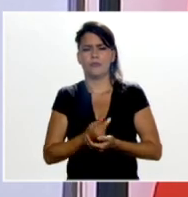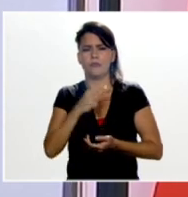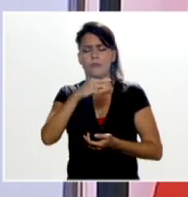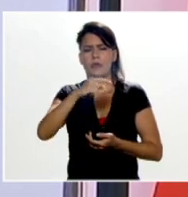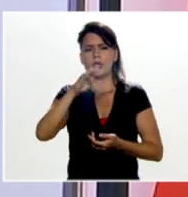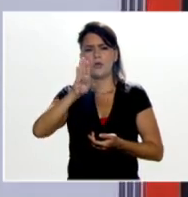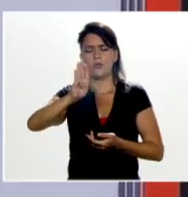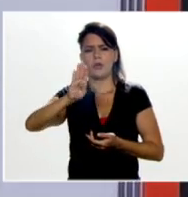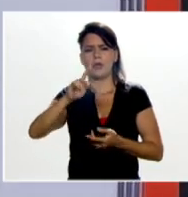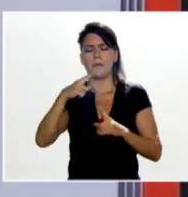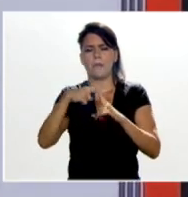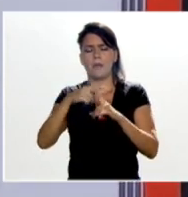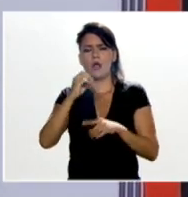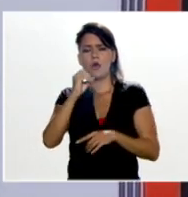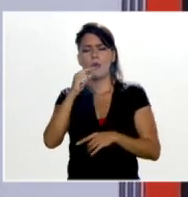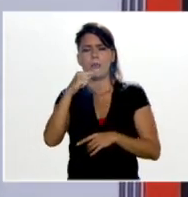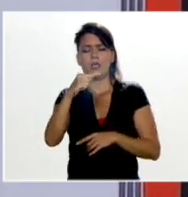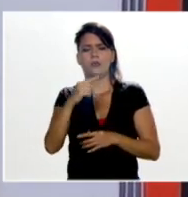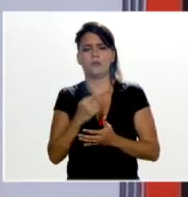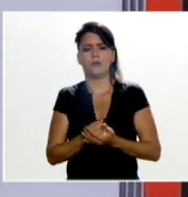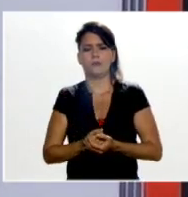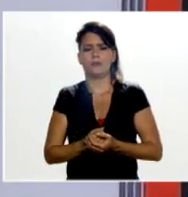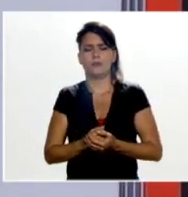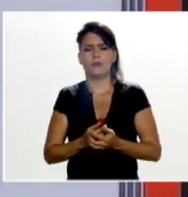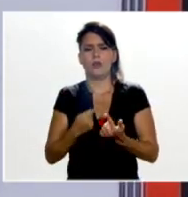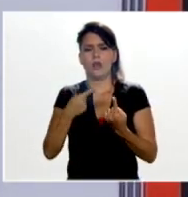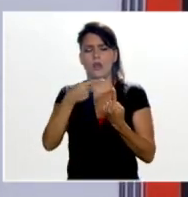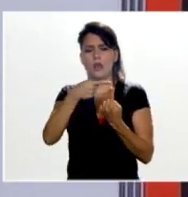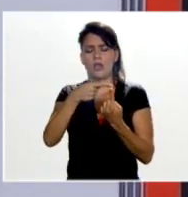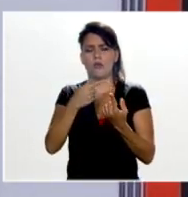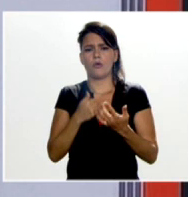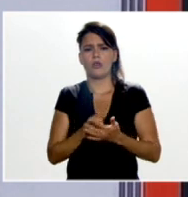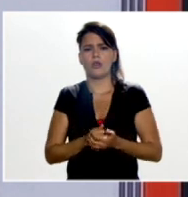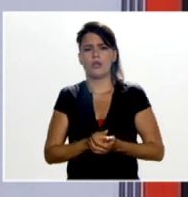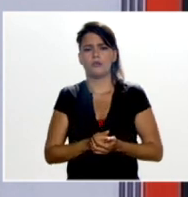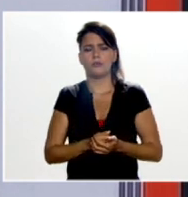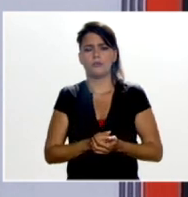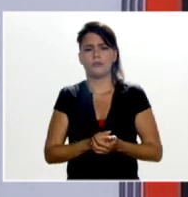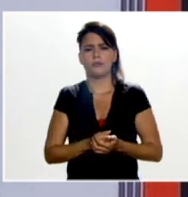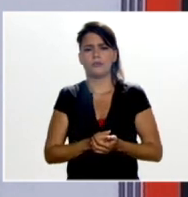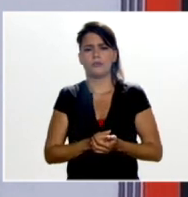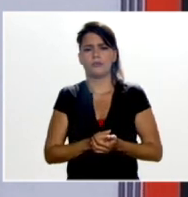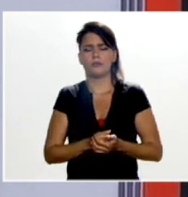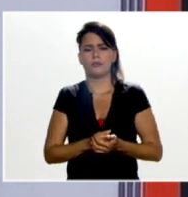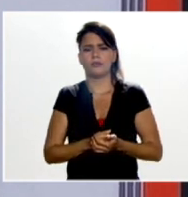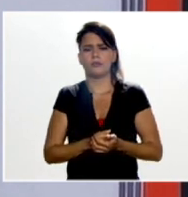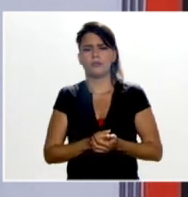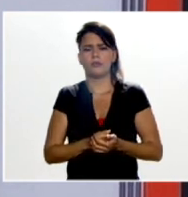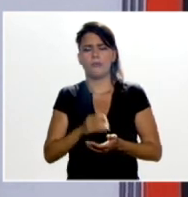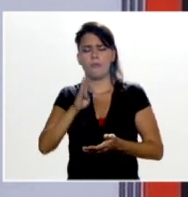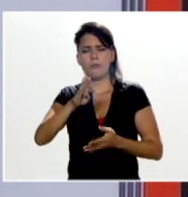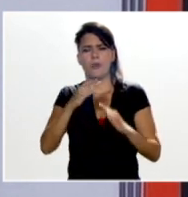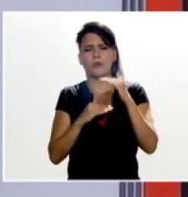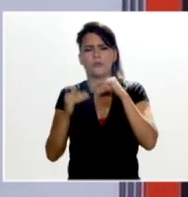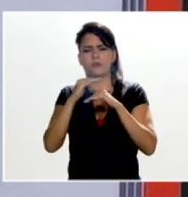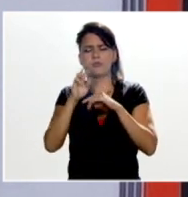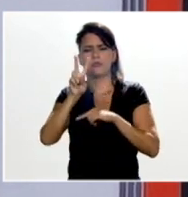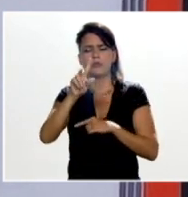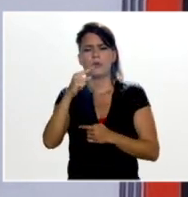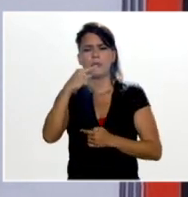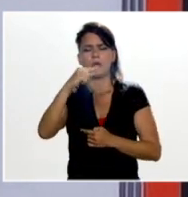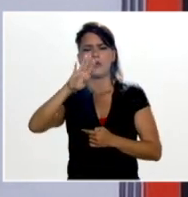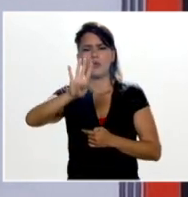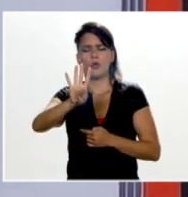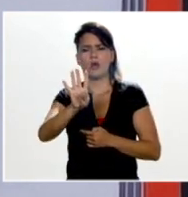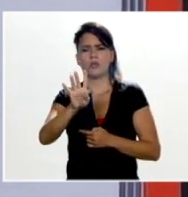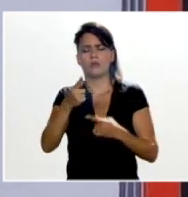b más o menos la raíz cuadrada de b al cuadrado menos